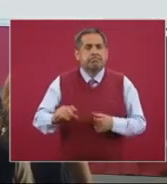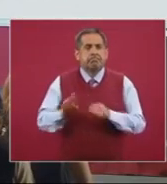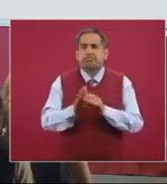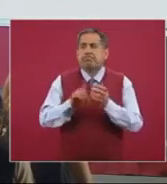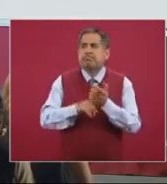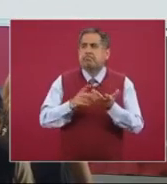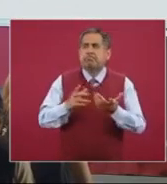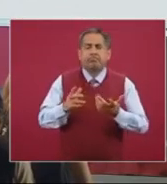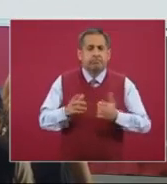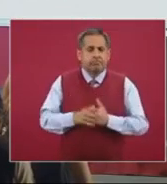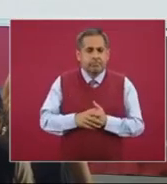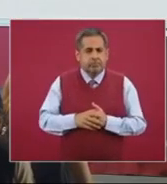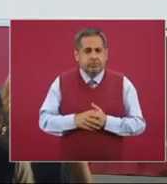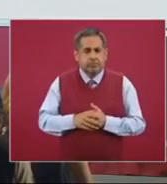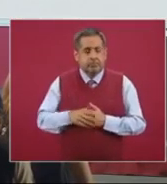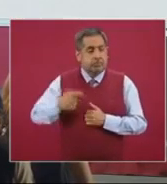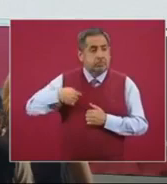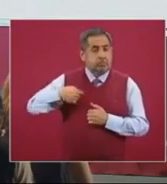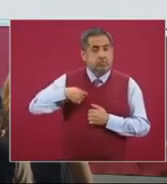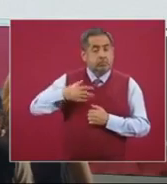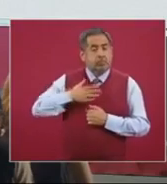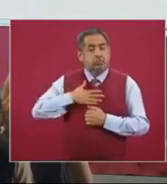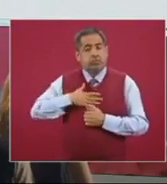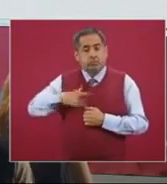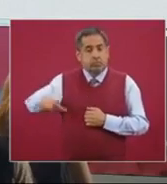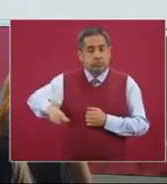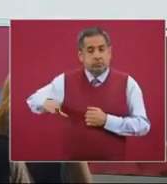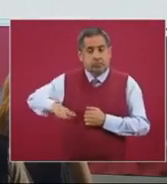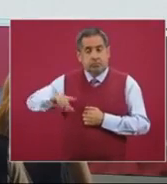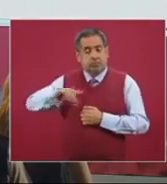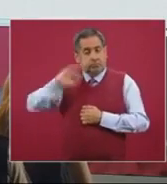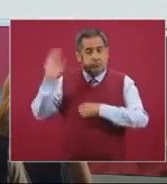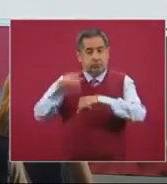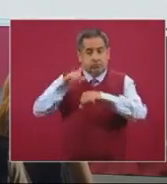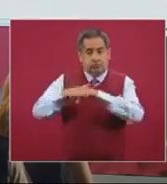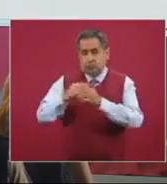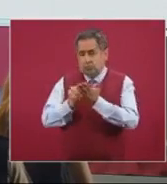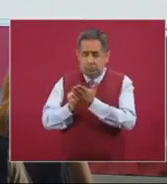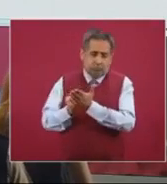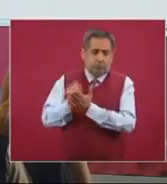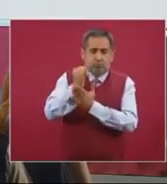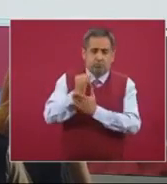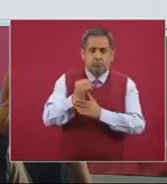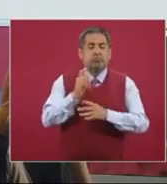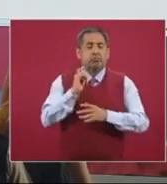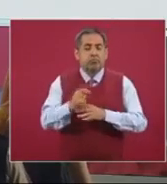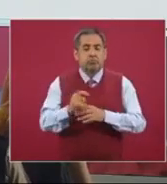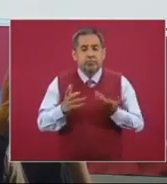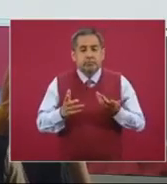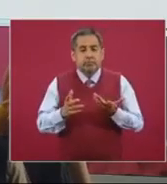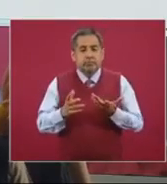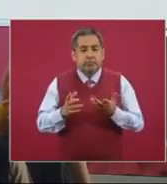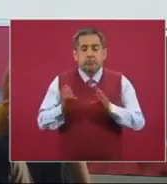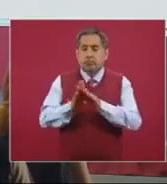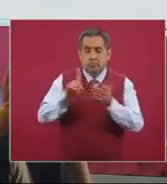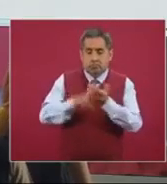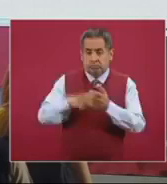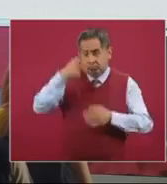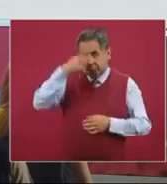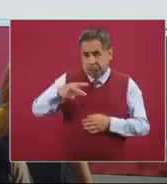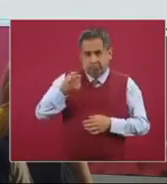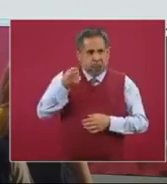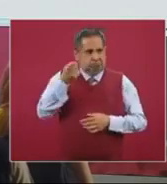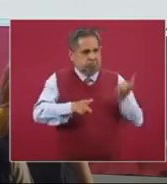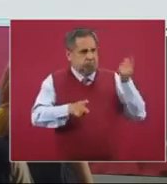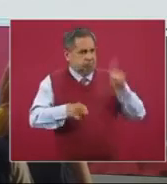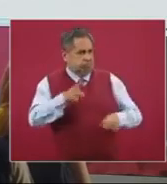una decisión del gobierno federal, del gobierno de México, no ha acudido a medidas coercitivas,